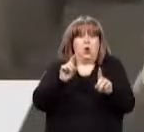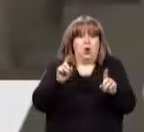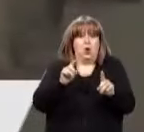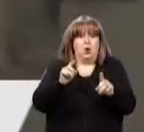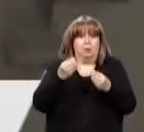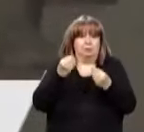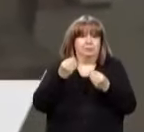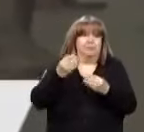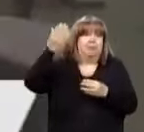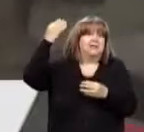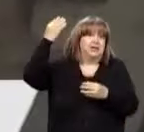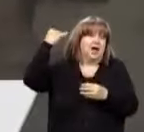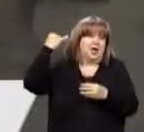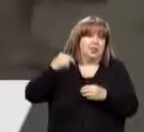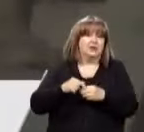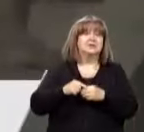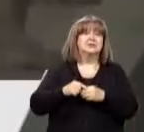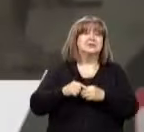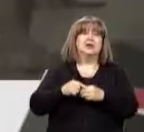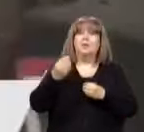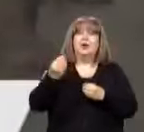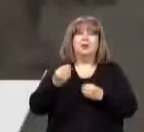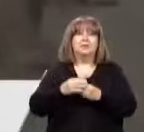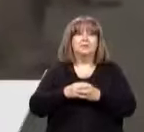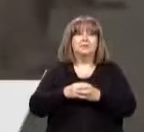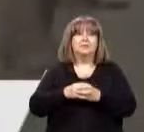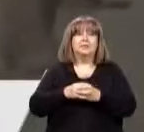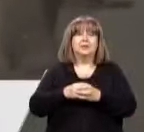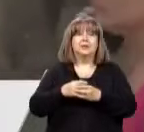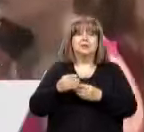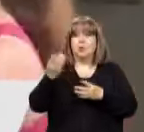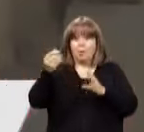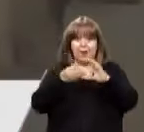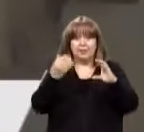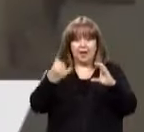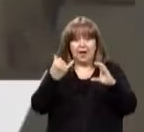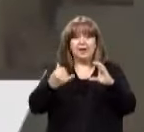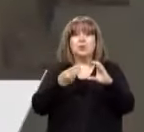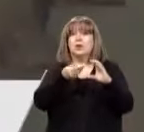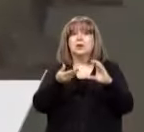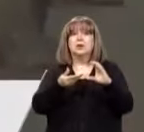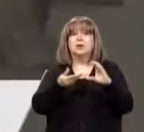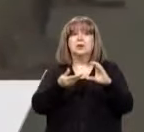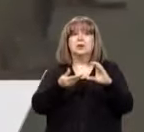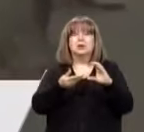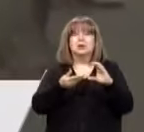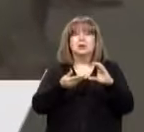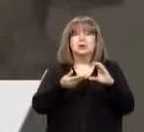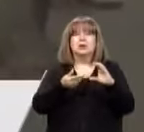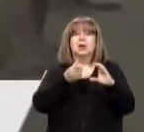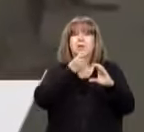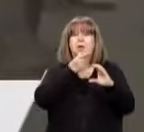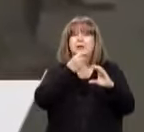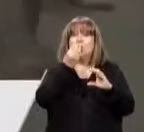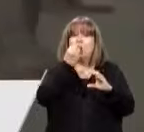está tiempo pasado el ahorro Si pudiera hacerlo De qué forma lo harían picaría más en la en el asunto